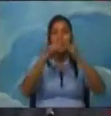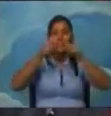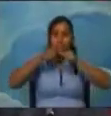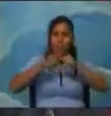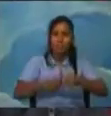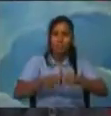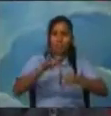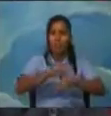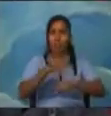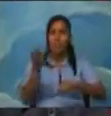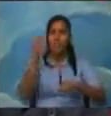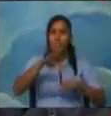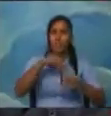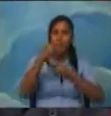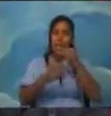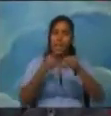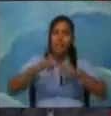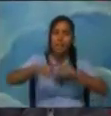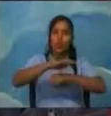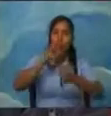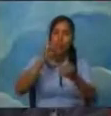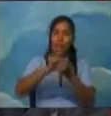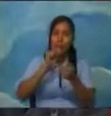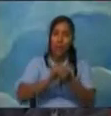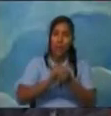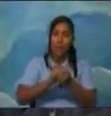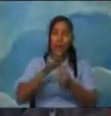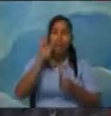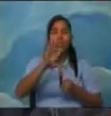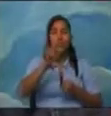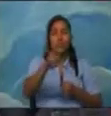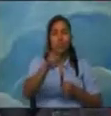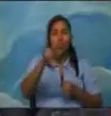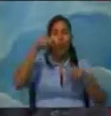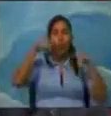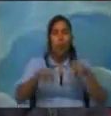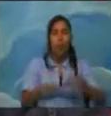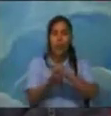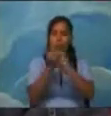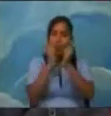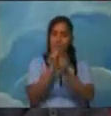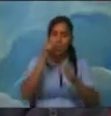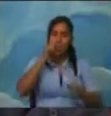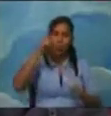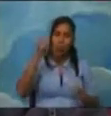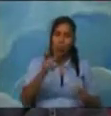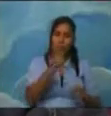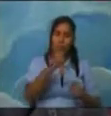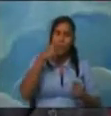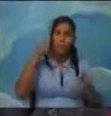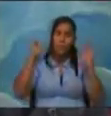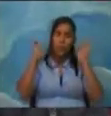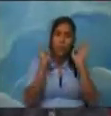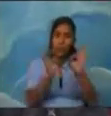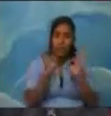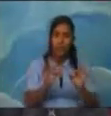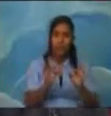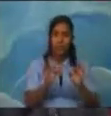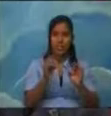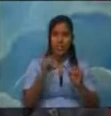porque estaba hecha sobre la roca. Así que usted hoy conviértase en ese hombre prudente, en esa mujer prudente,